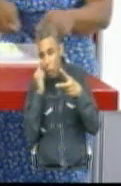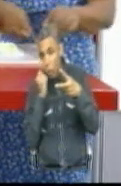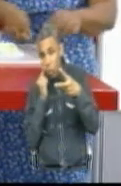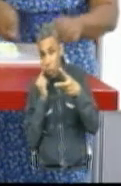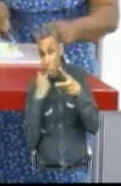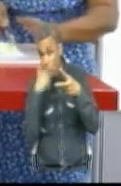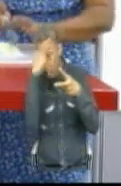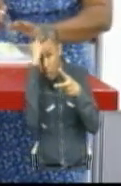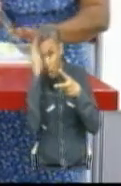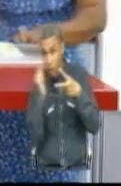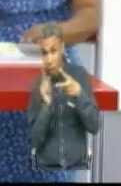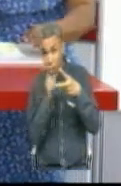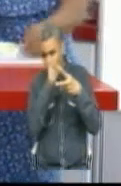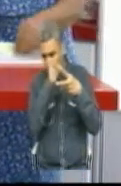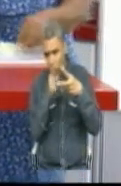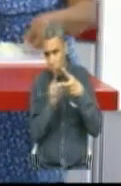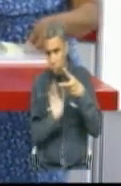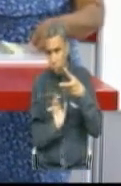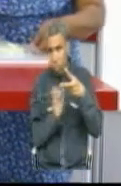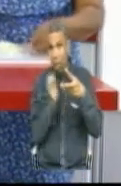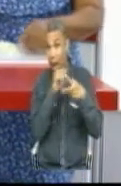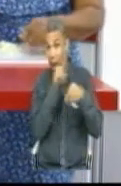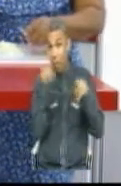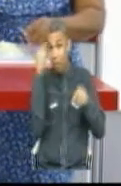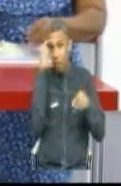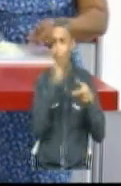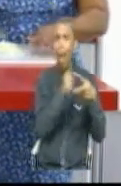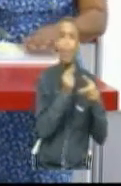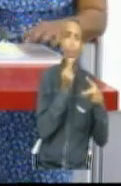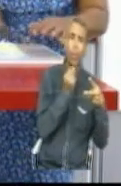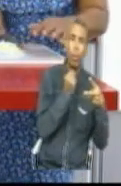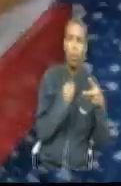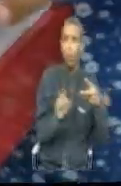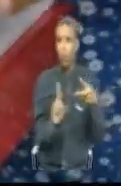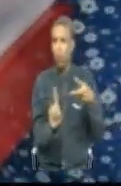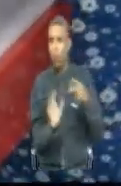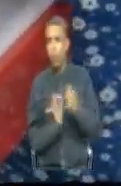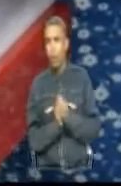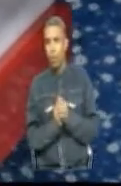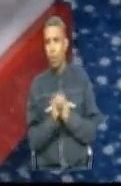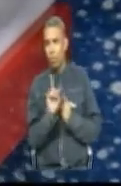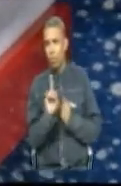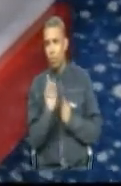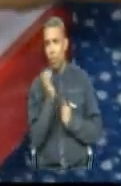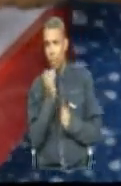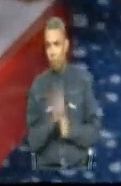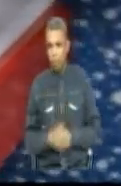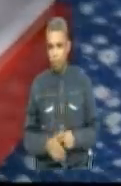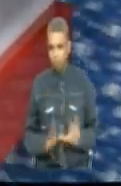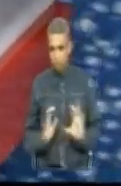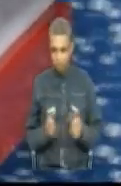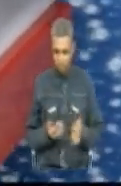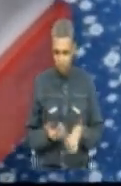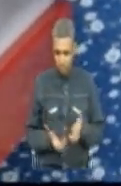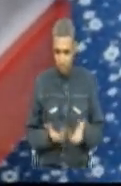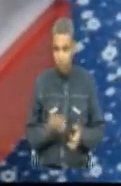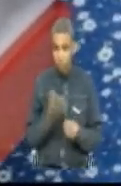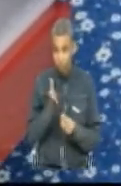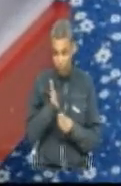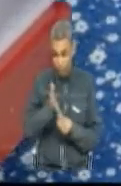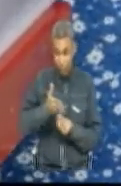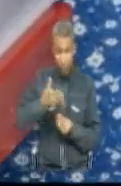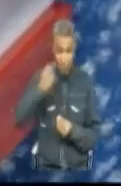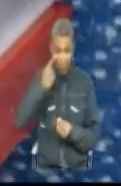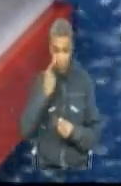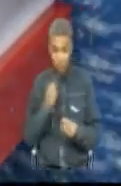totalmente dulces o sea uno viene usted puede una cebolla y se caramelice solano lista agregarle azúcar no necesita agregarle nada y ya totalmente